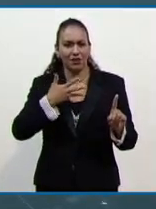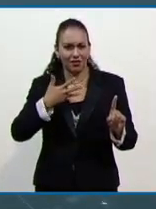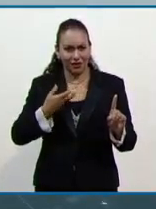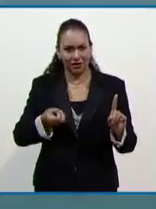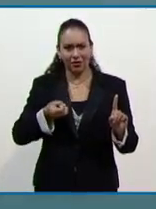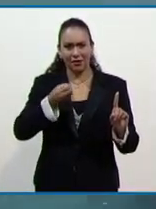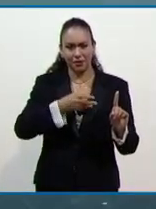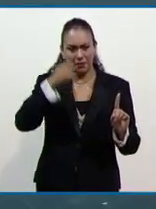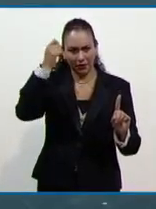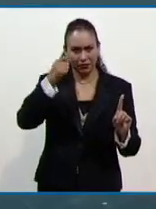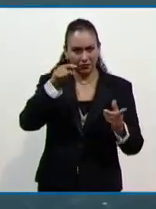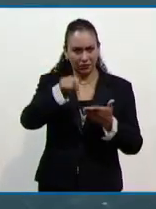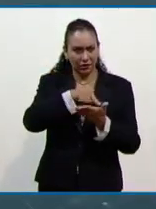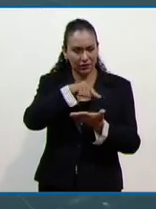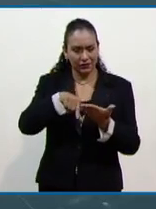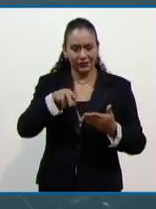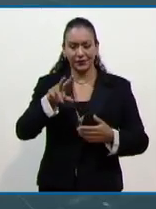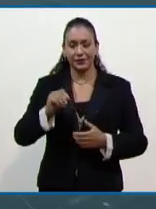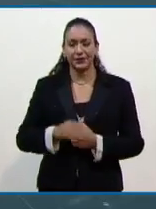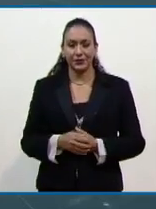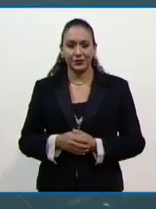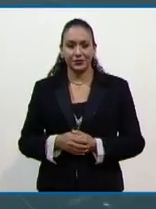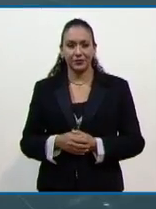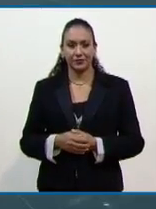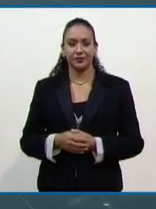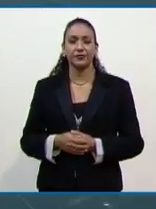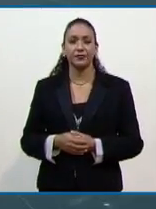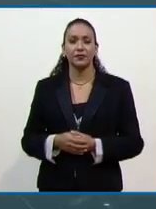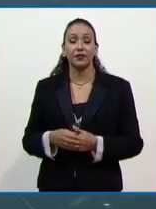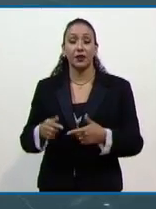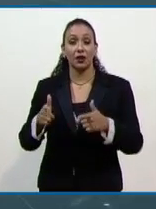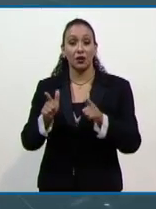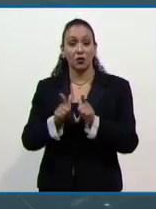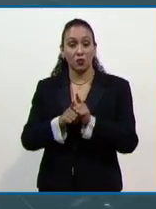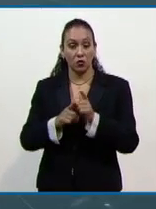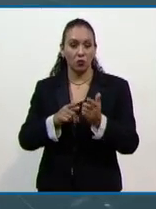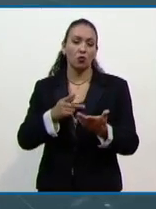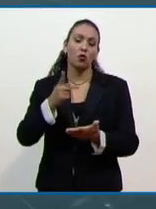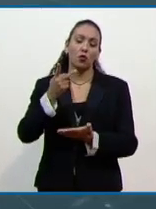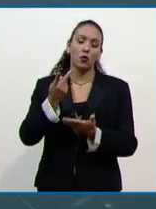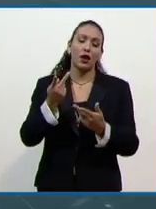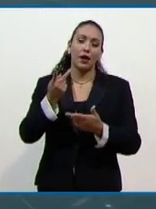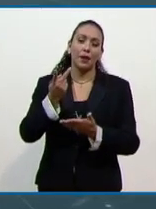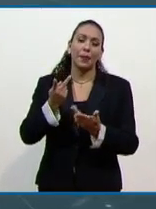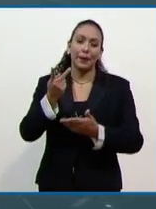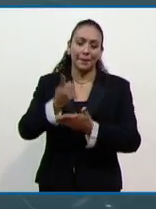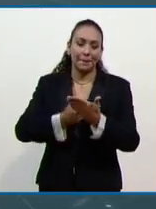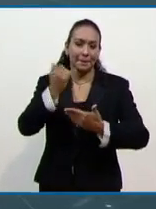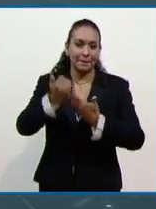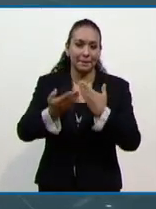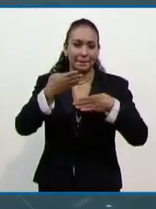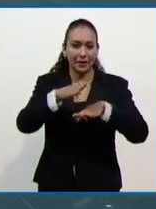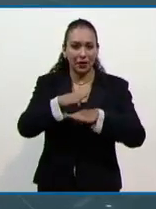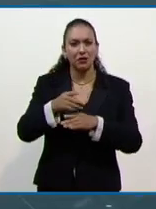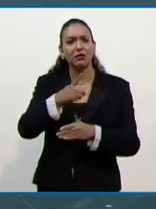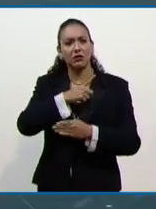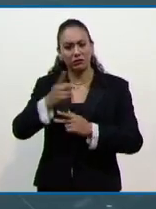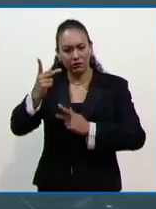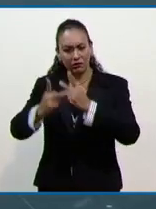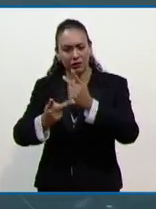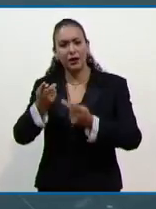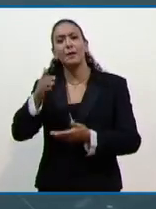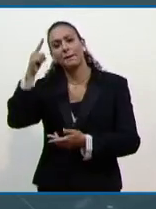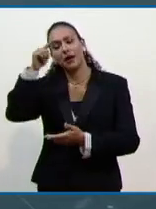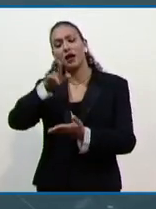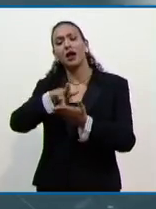sala. Sector financiero debe privilegiar apoyos a proyectos que privilegien la protección del medio ambiente,